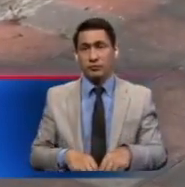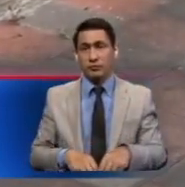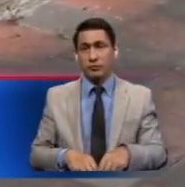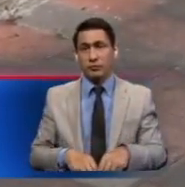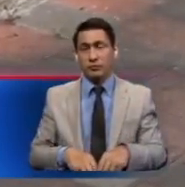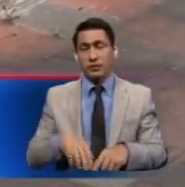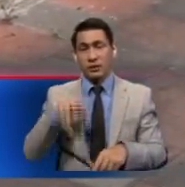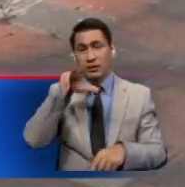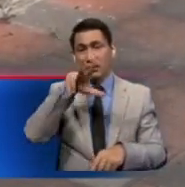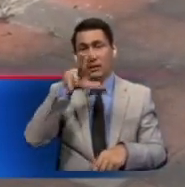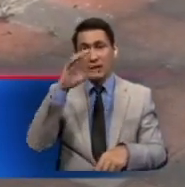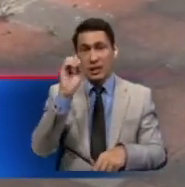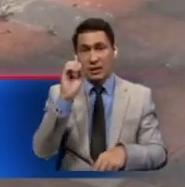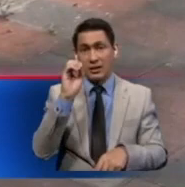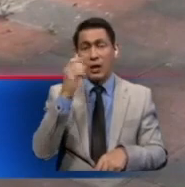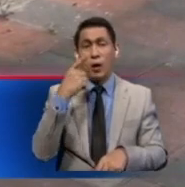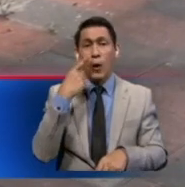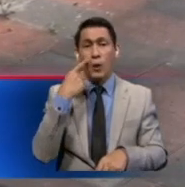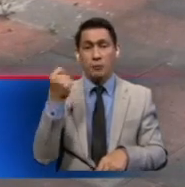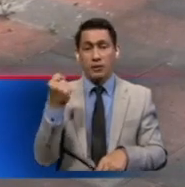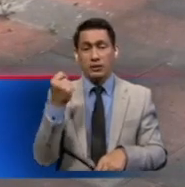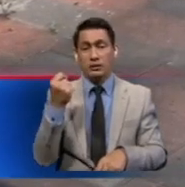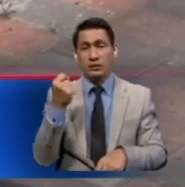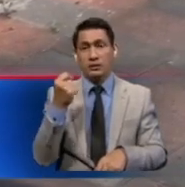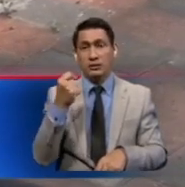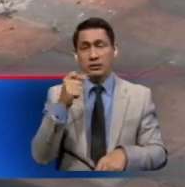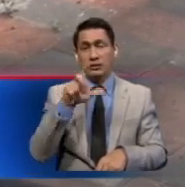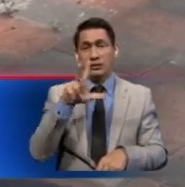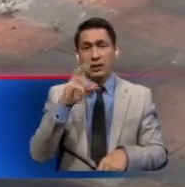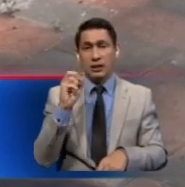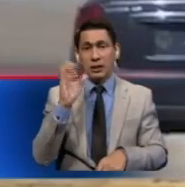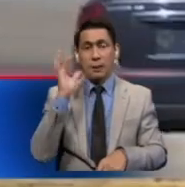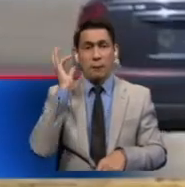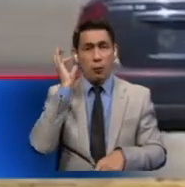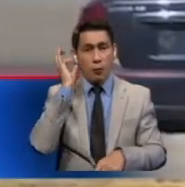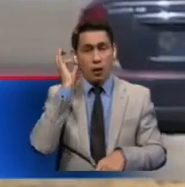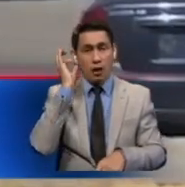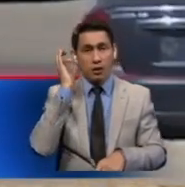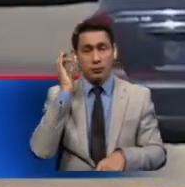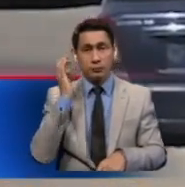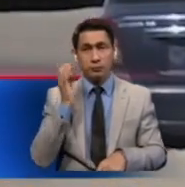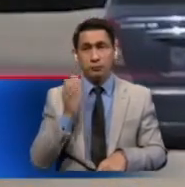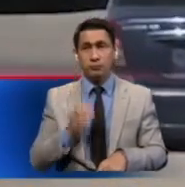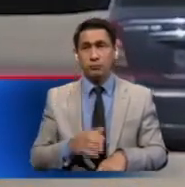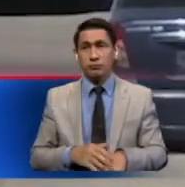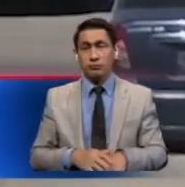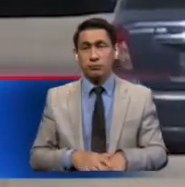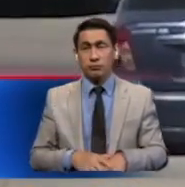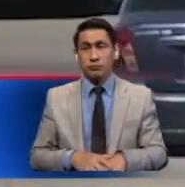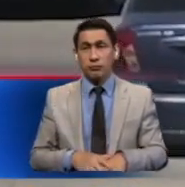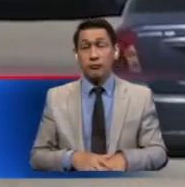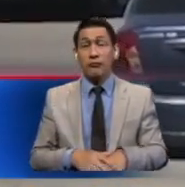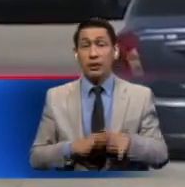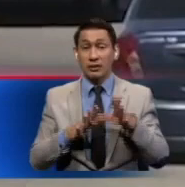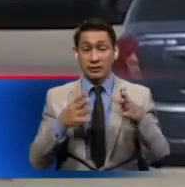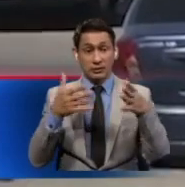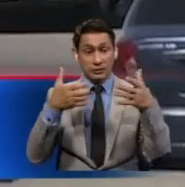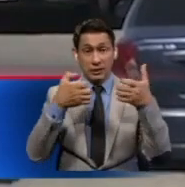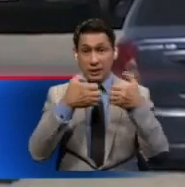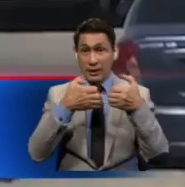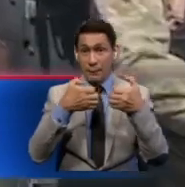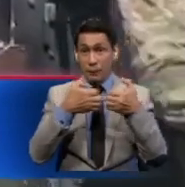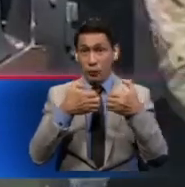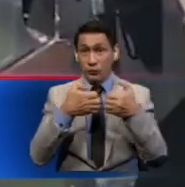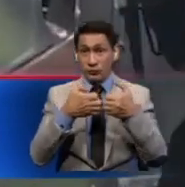30 agentes varones y 4 agentes, señoritas agentes de seguridad penitenciaria. Obviamente todo el equipo